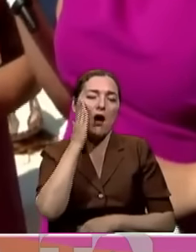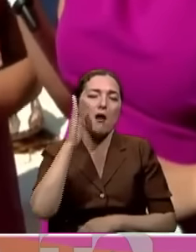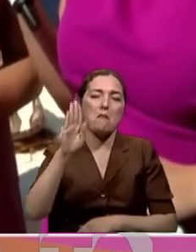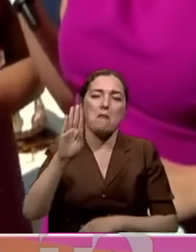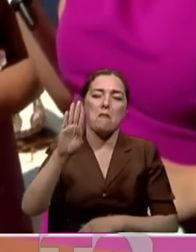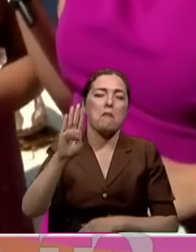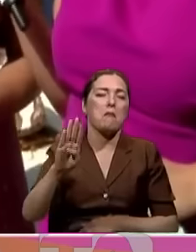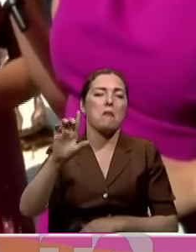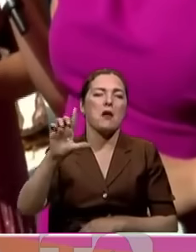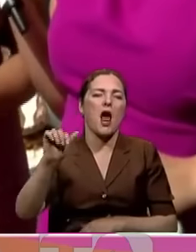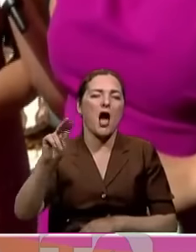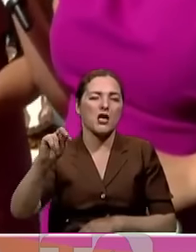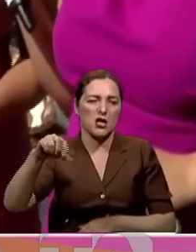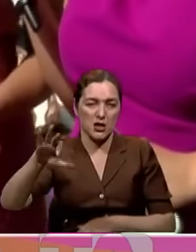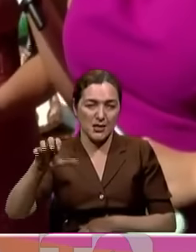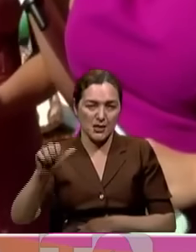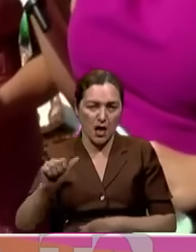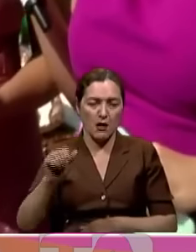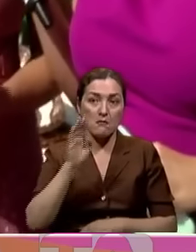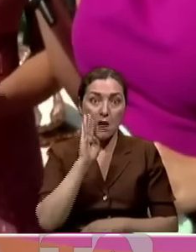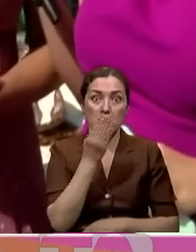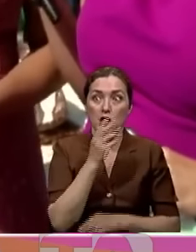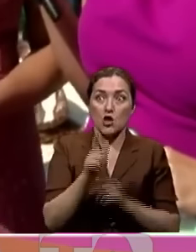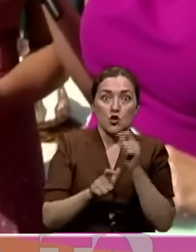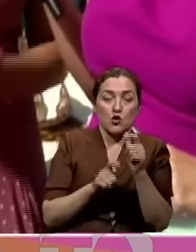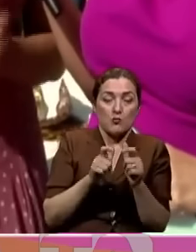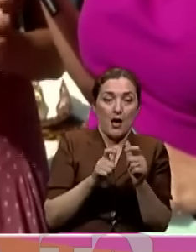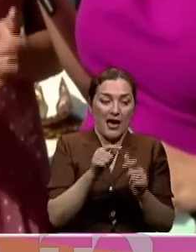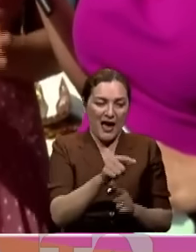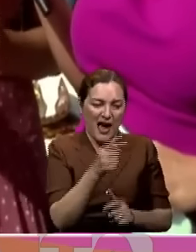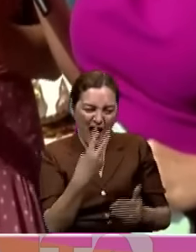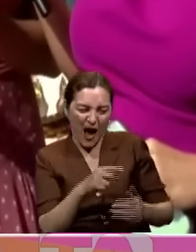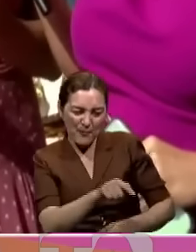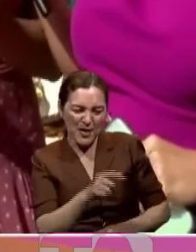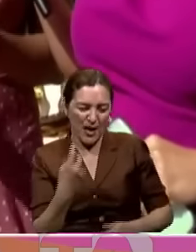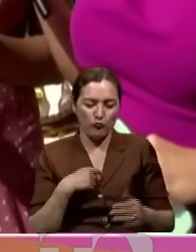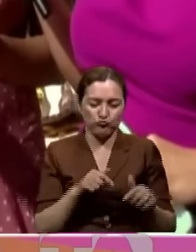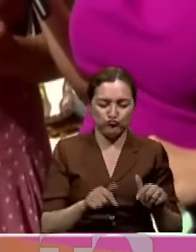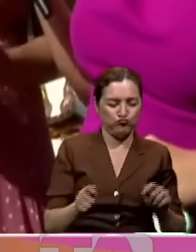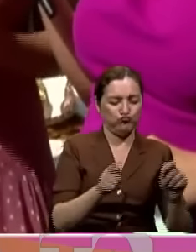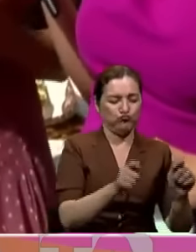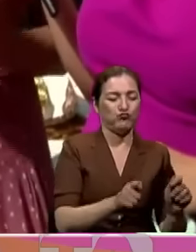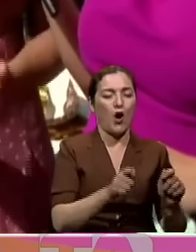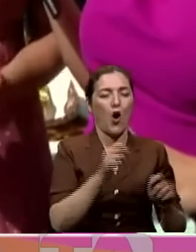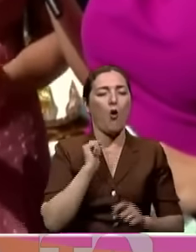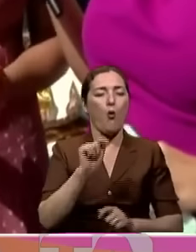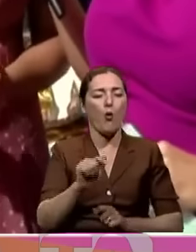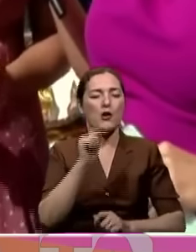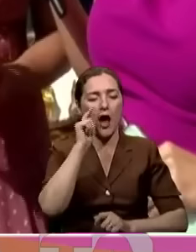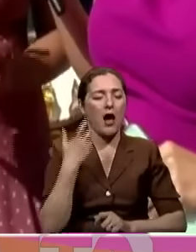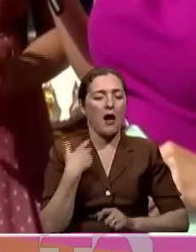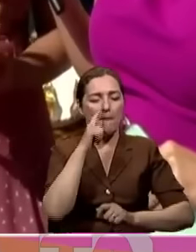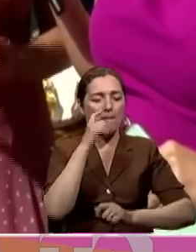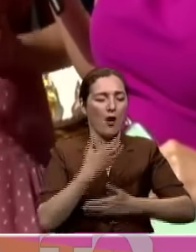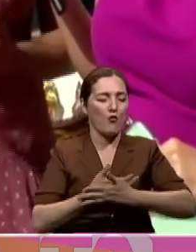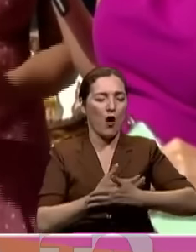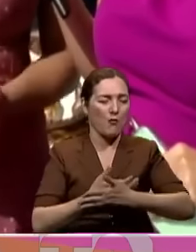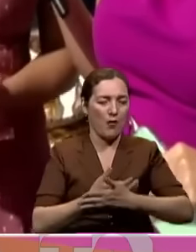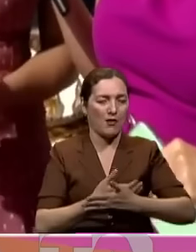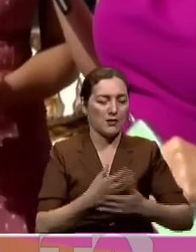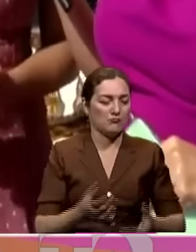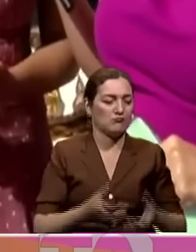la tradición que las madrinas les daban a las ahijadas una guagua con guaguas bebés y eso significaba el número de hermanos